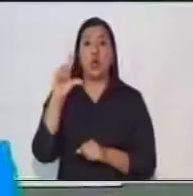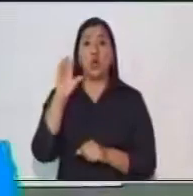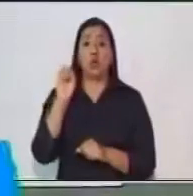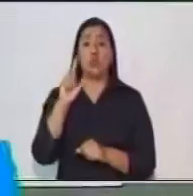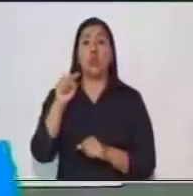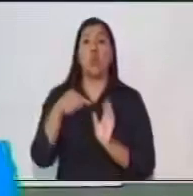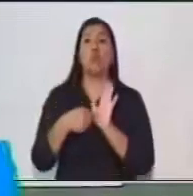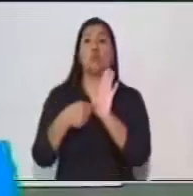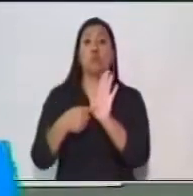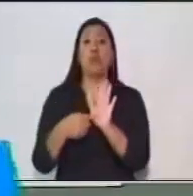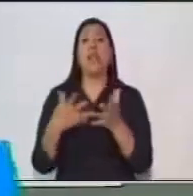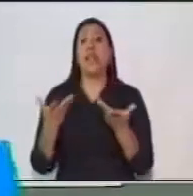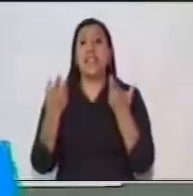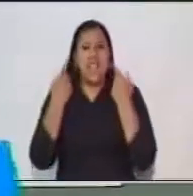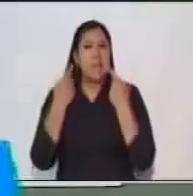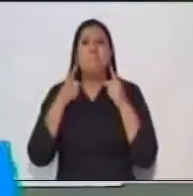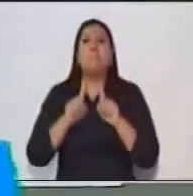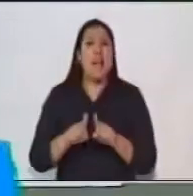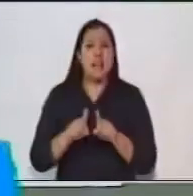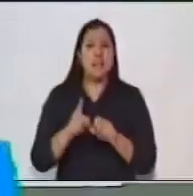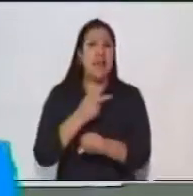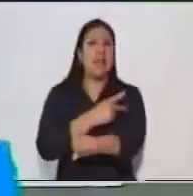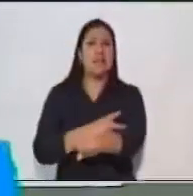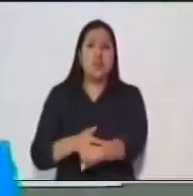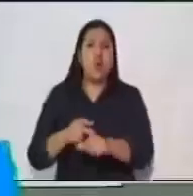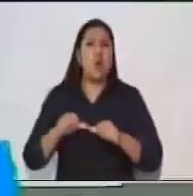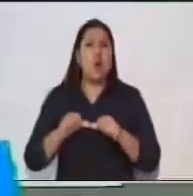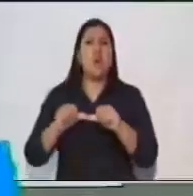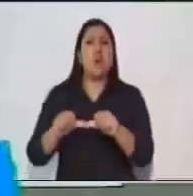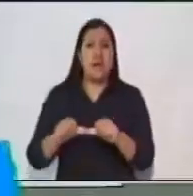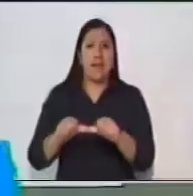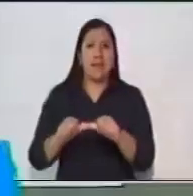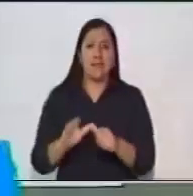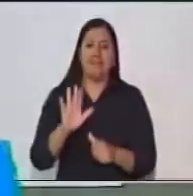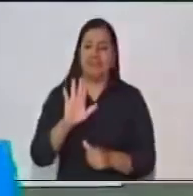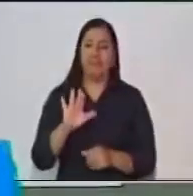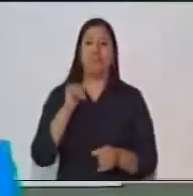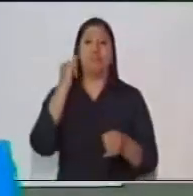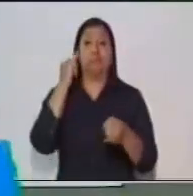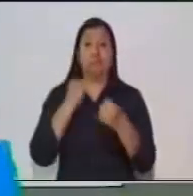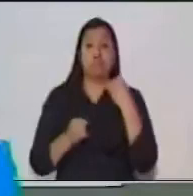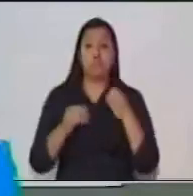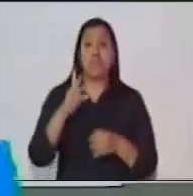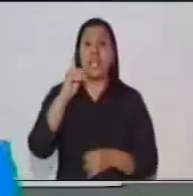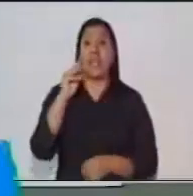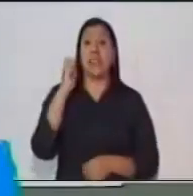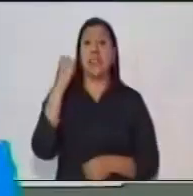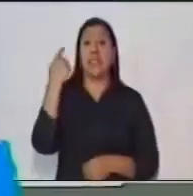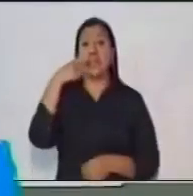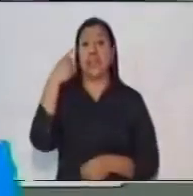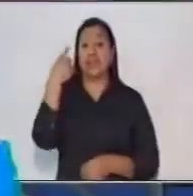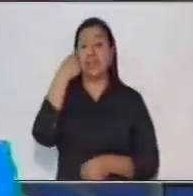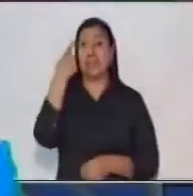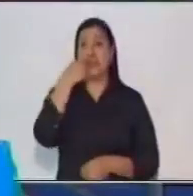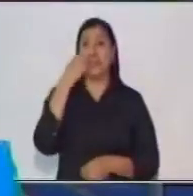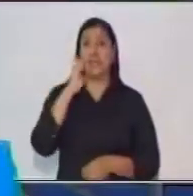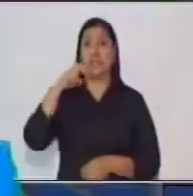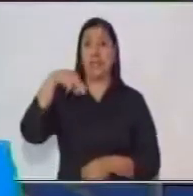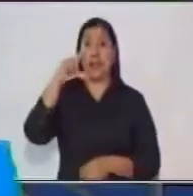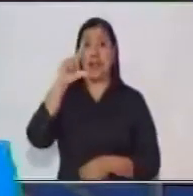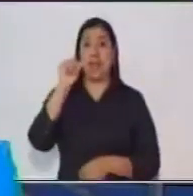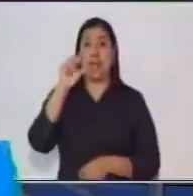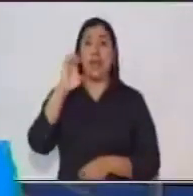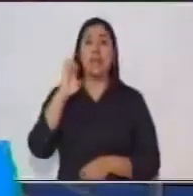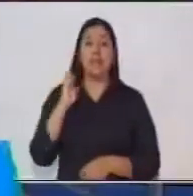historia. ¿Y el desenlace? ¿En qué consiste? Es en el final que le estoy dando a esta historia